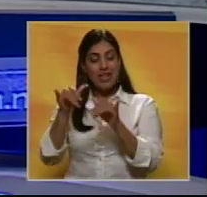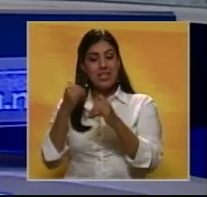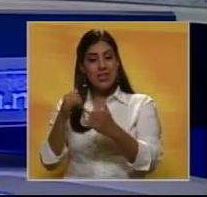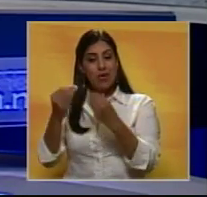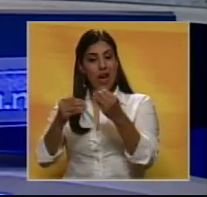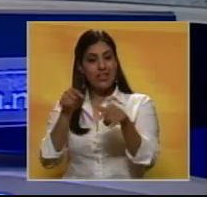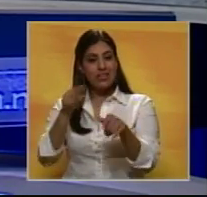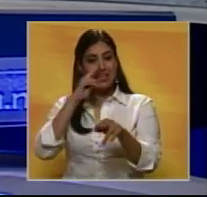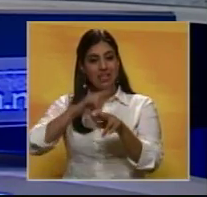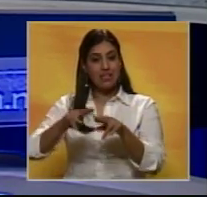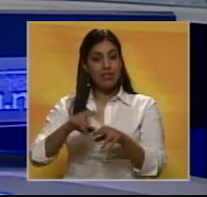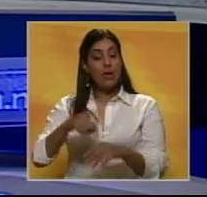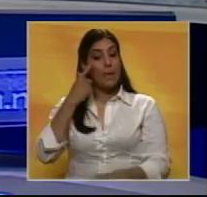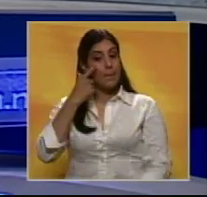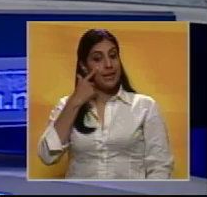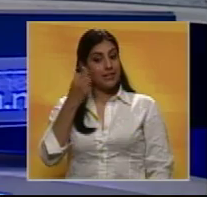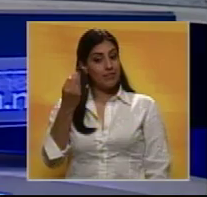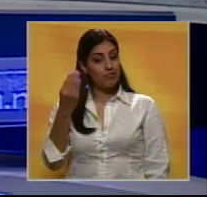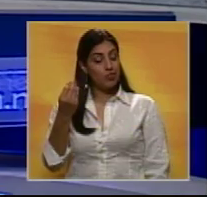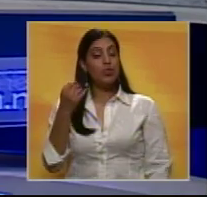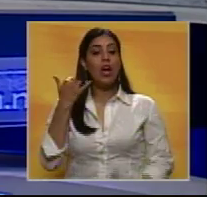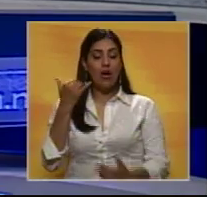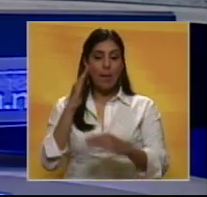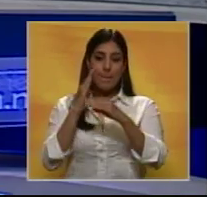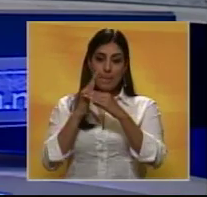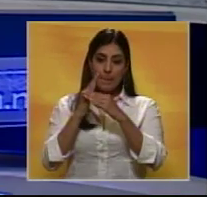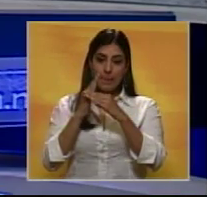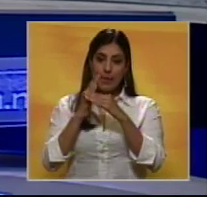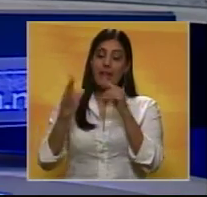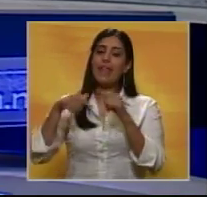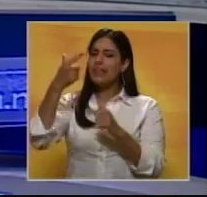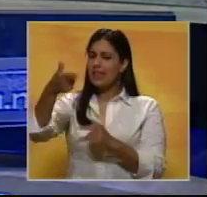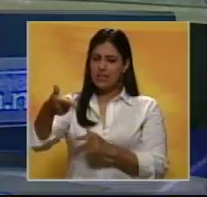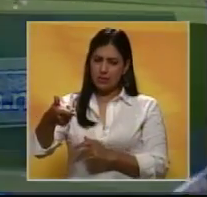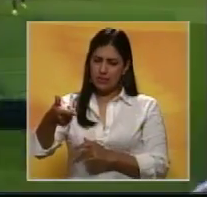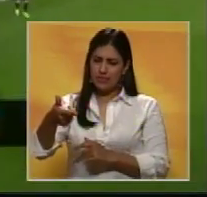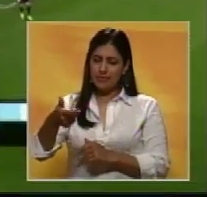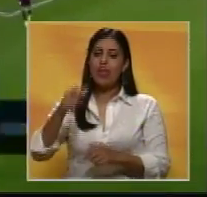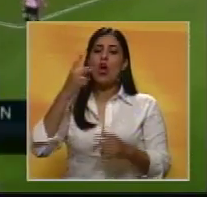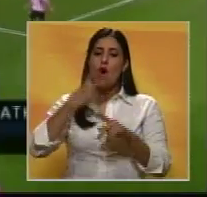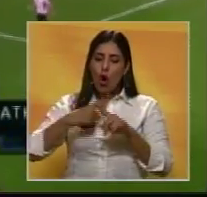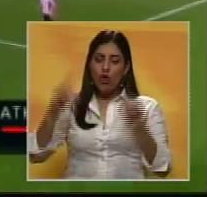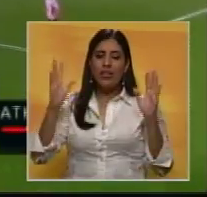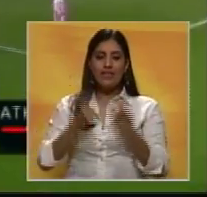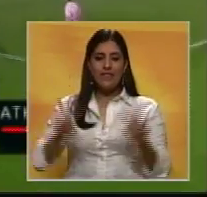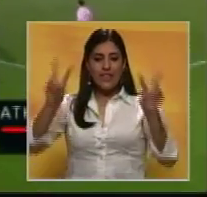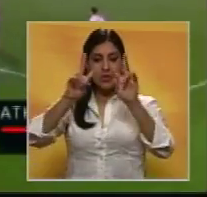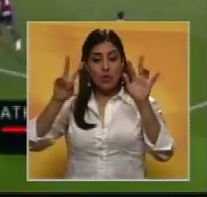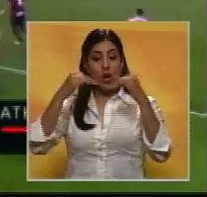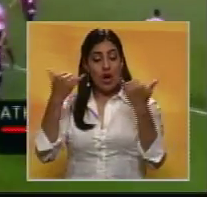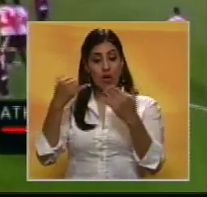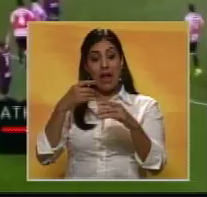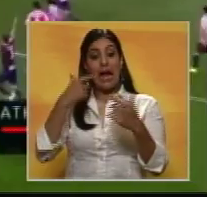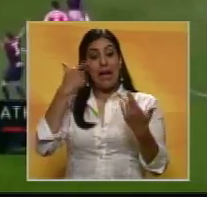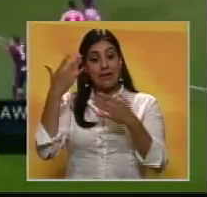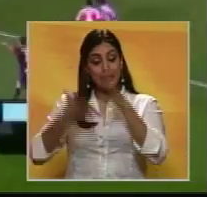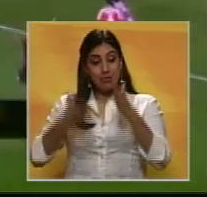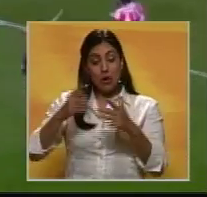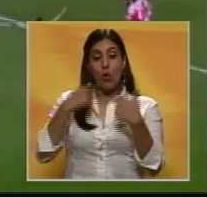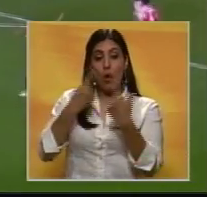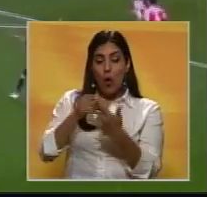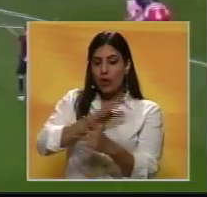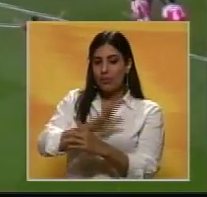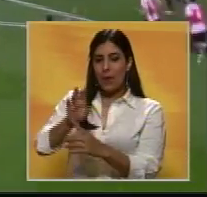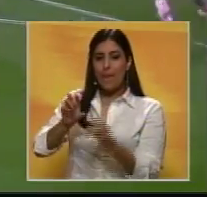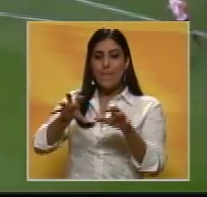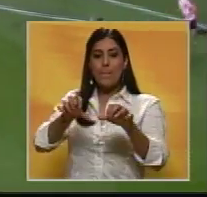en la familia con los niños. Muy pendientes, sí señor. Vamos a la pausa. Al regreso. Otra victoria sobre el final. Bueno, Athletic de Bilbao se